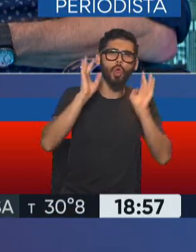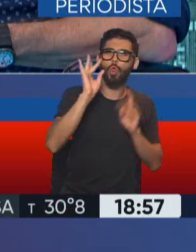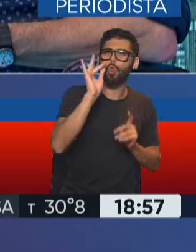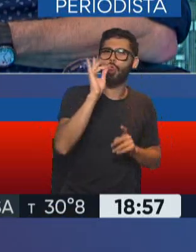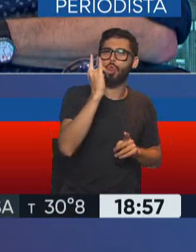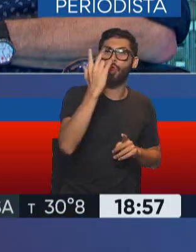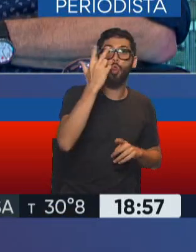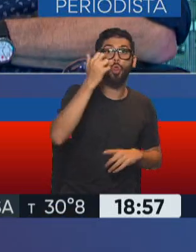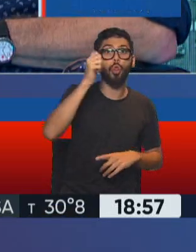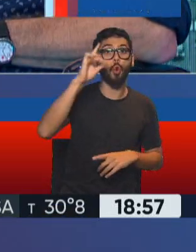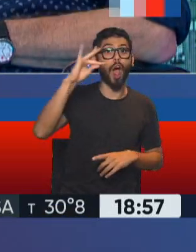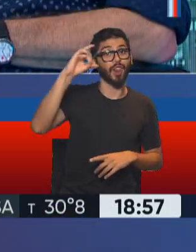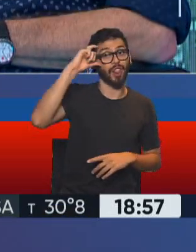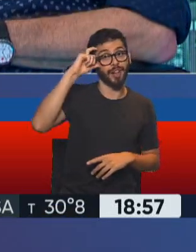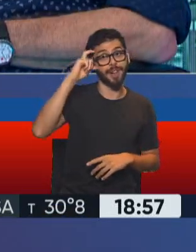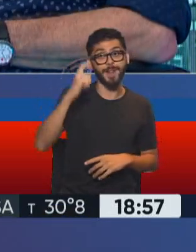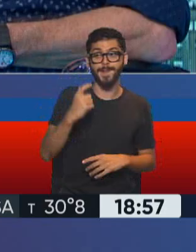ante el hecho de que